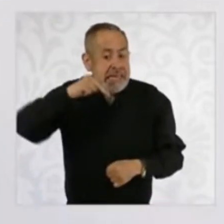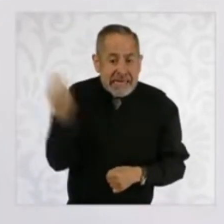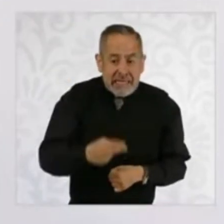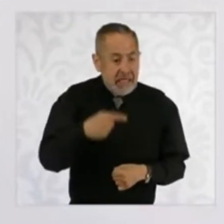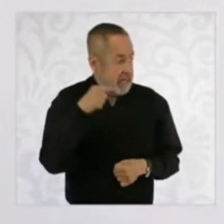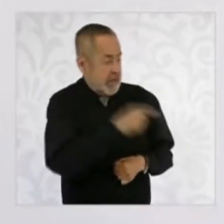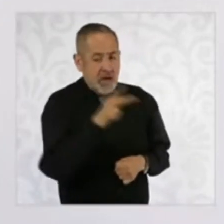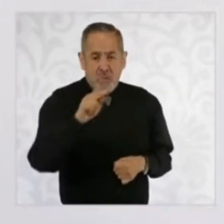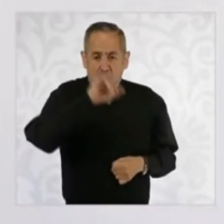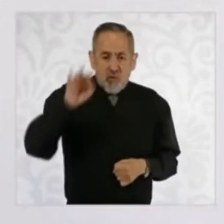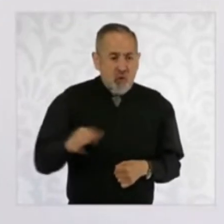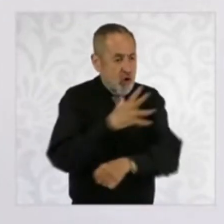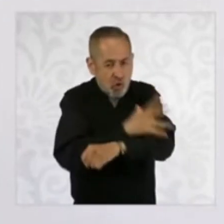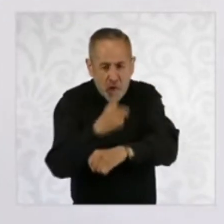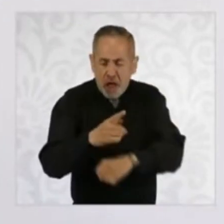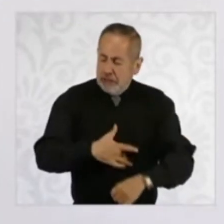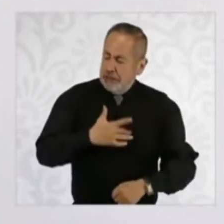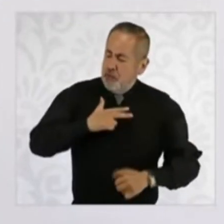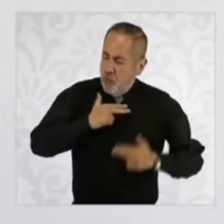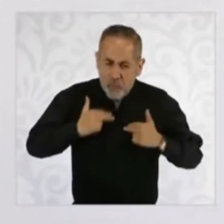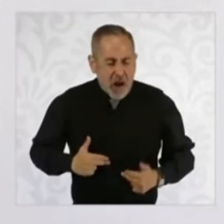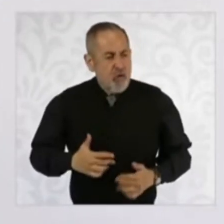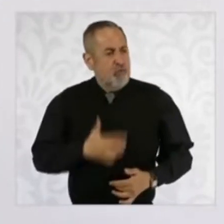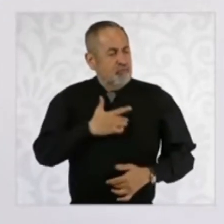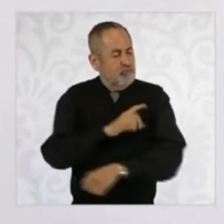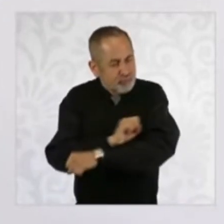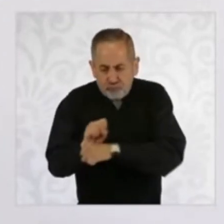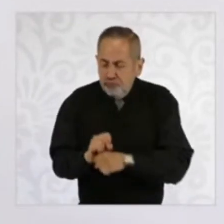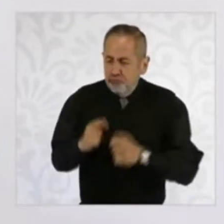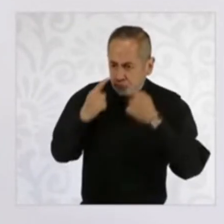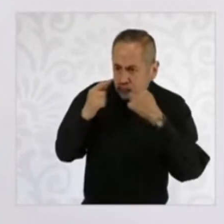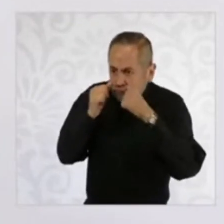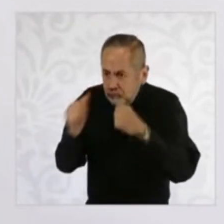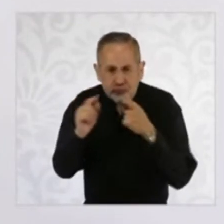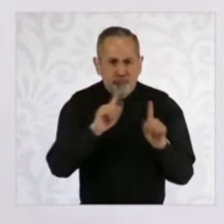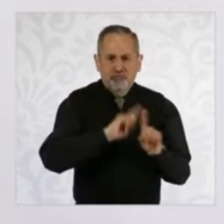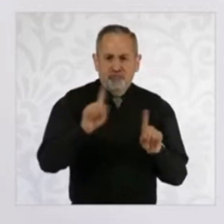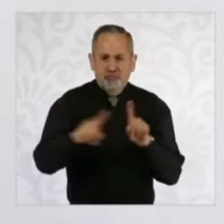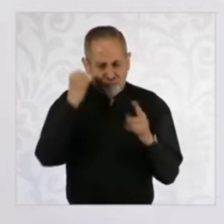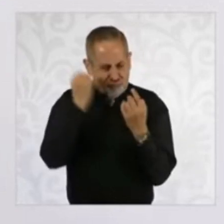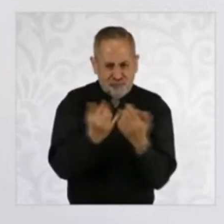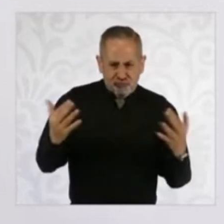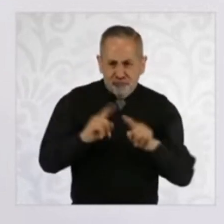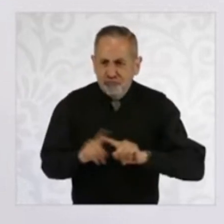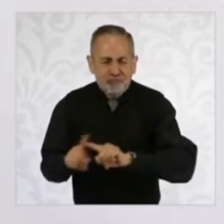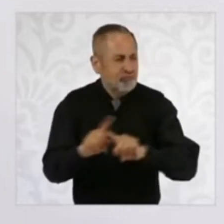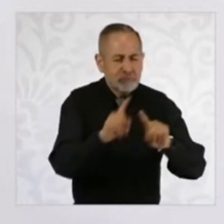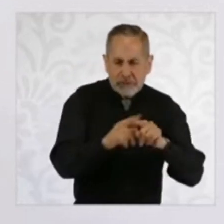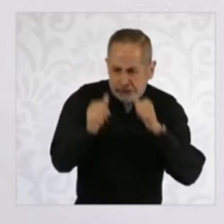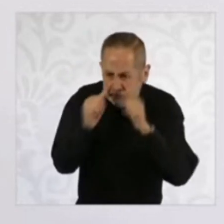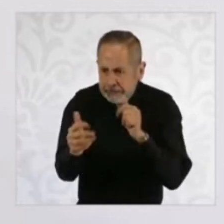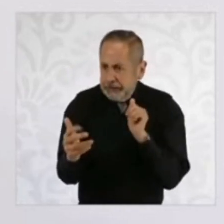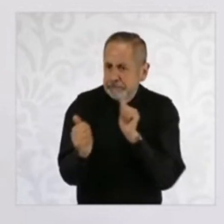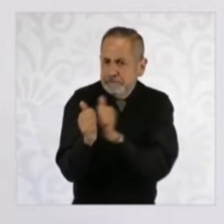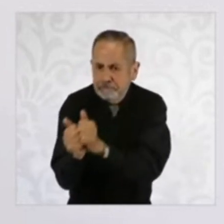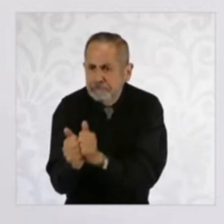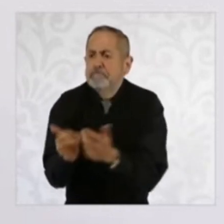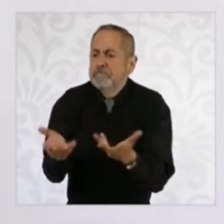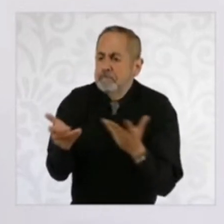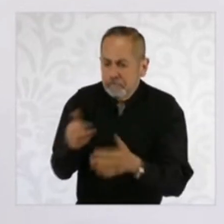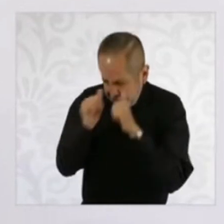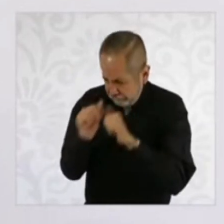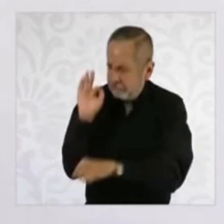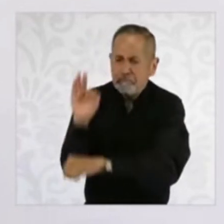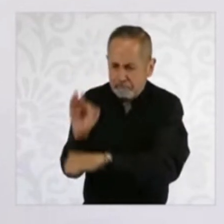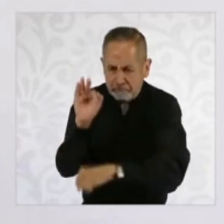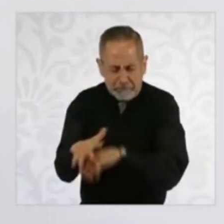Judicial más humano, más sensible, más plural, que esté mucho más cercano a la gente y que tenga